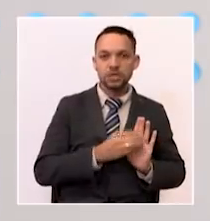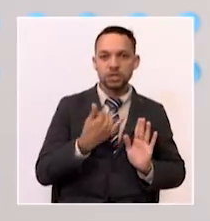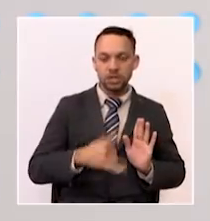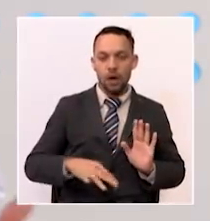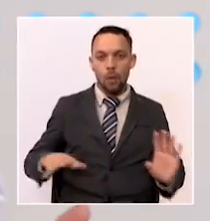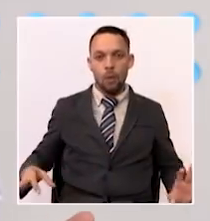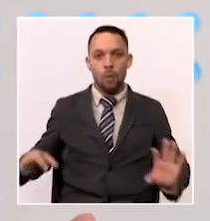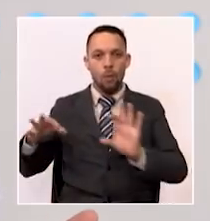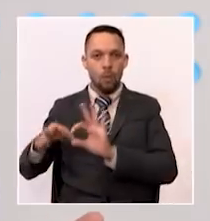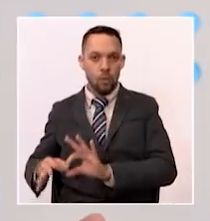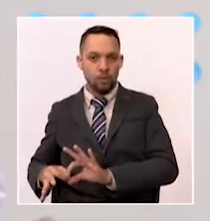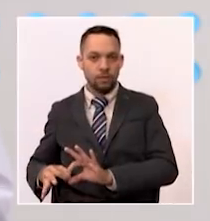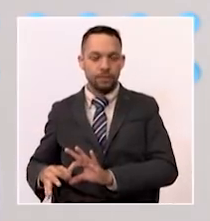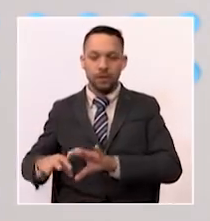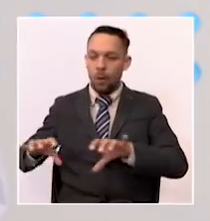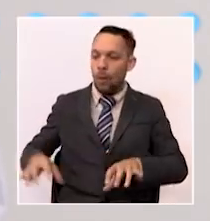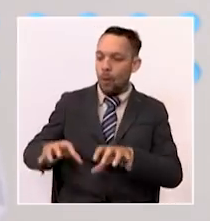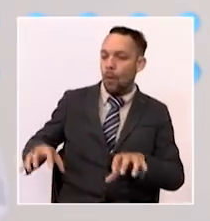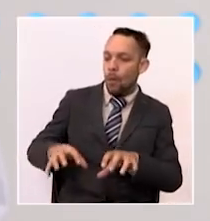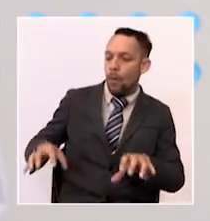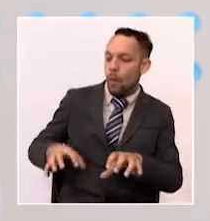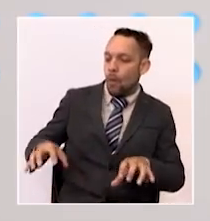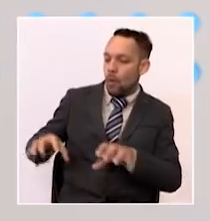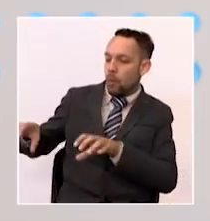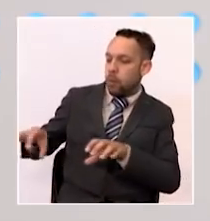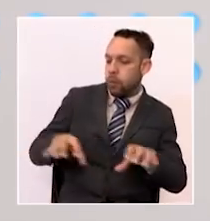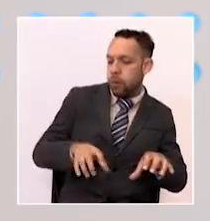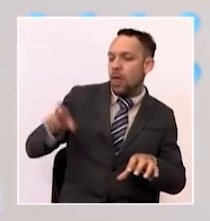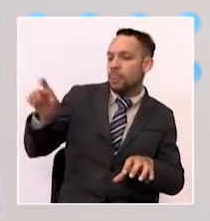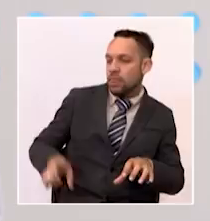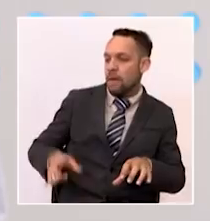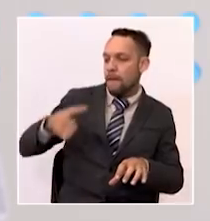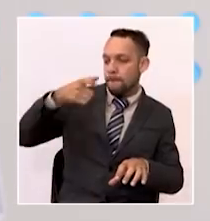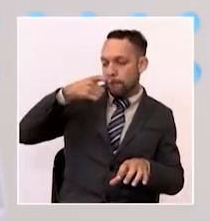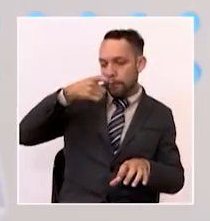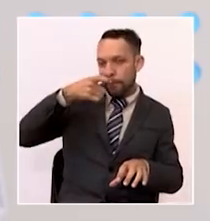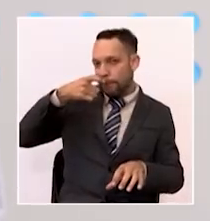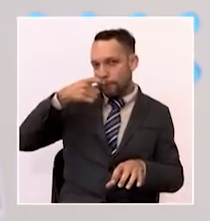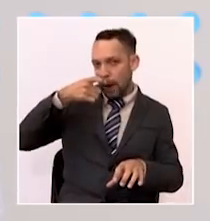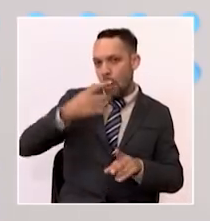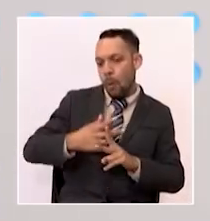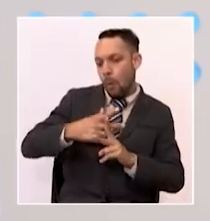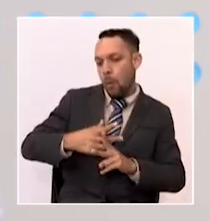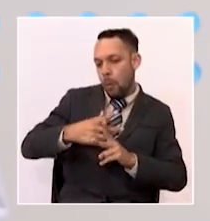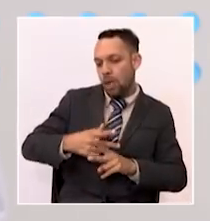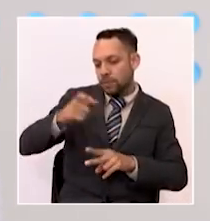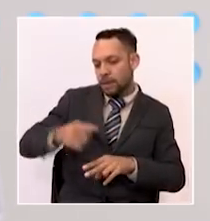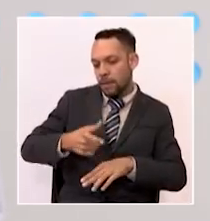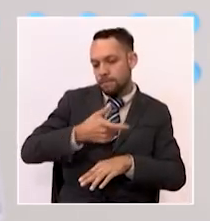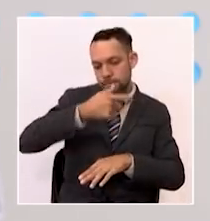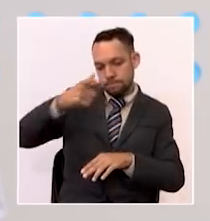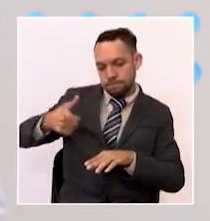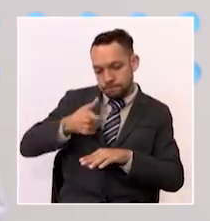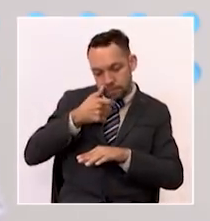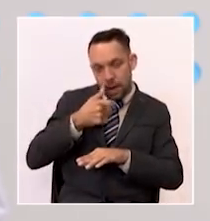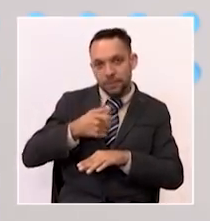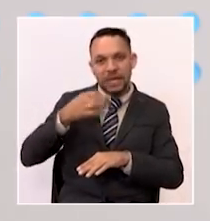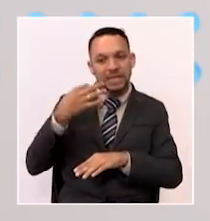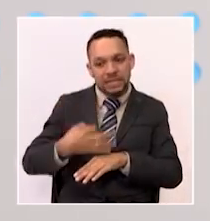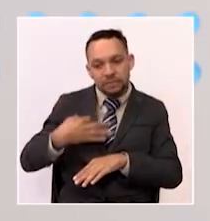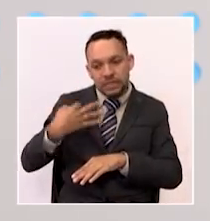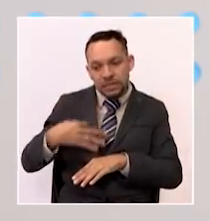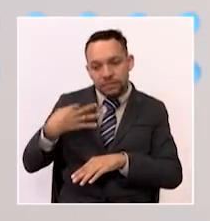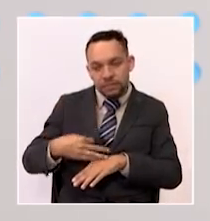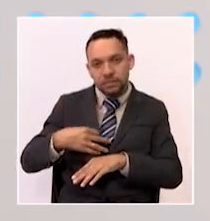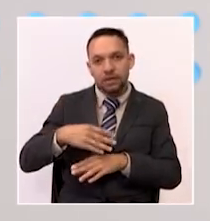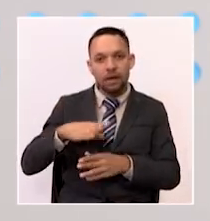con nuestro estilo y nuestros hábitos de vida. Y realmente tenemos que ponerle cuidado, insistirles como siempre lo hemos hecho, no caigamos en el